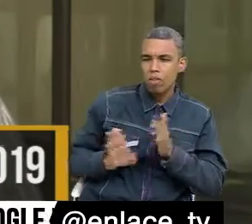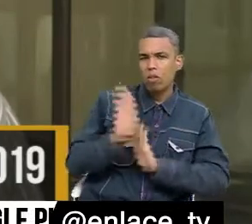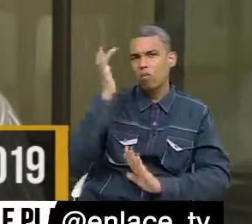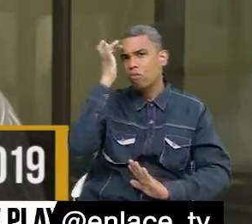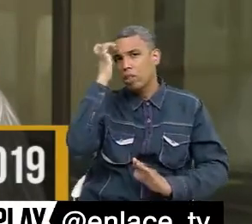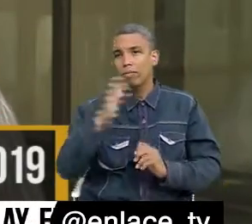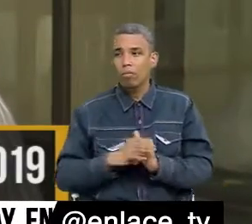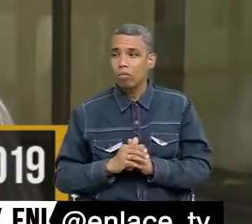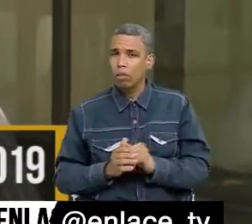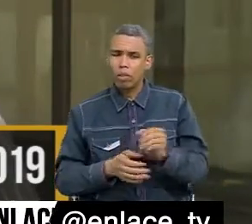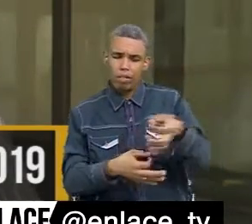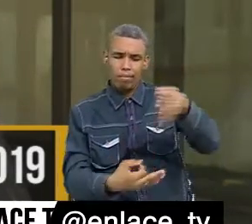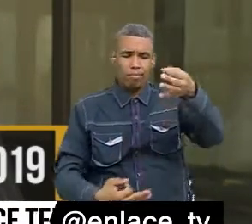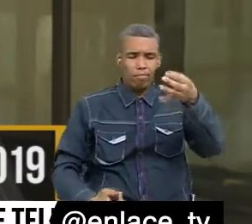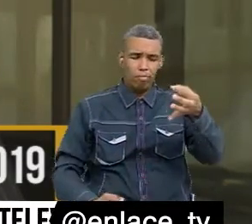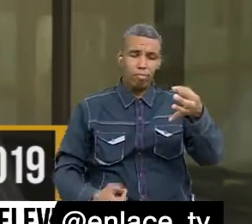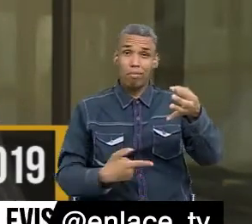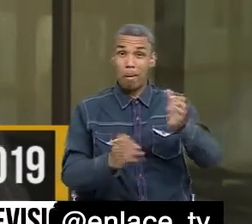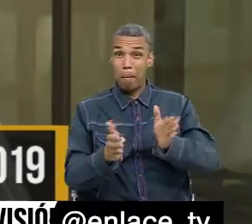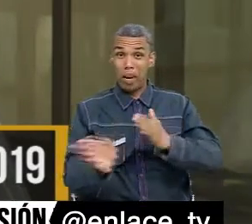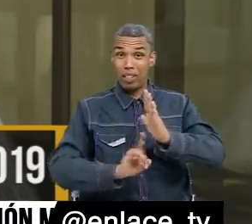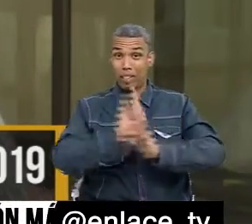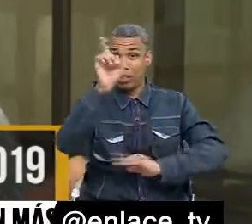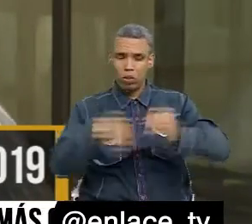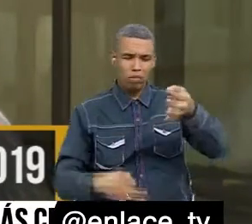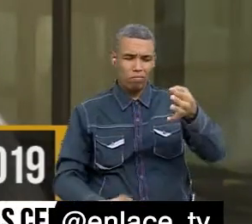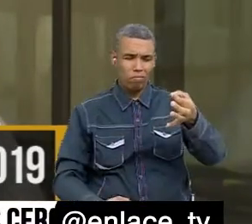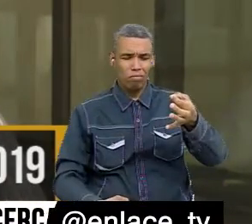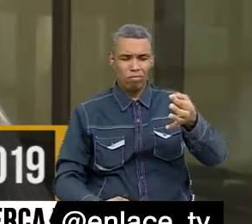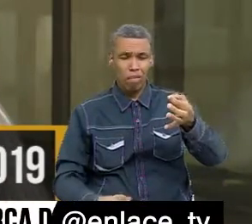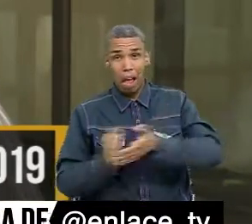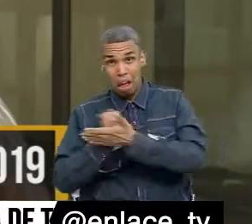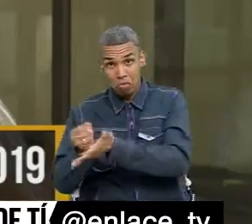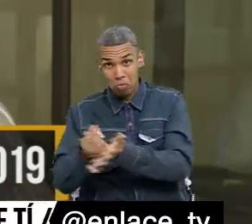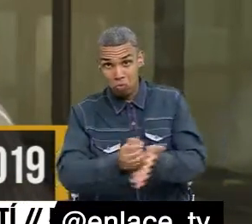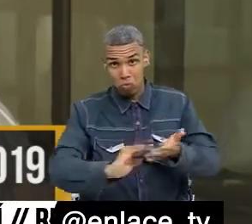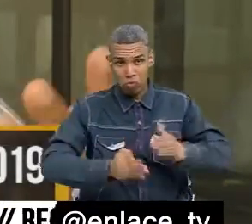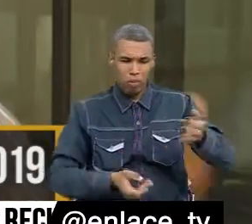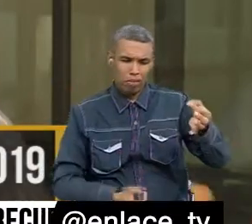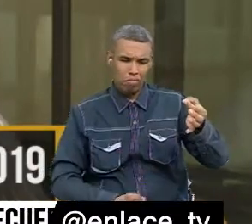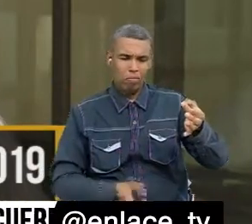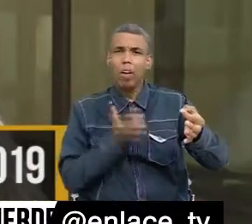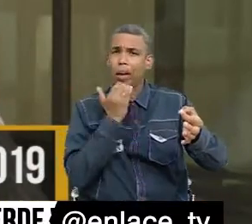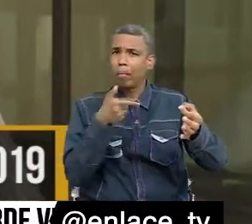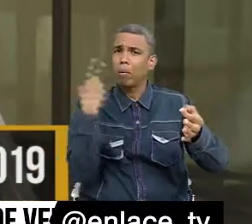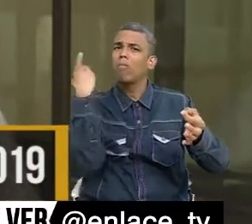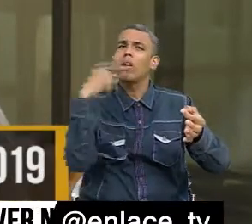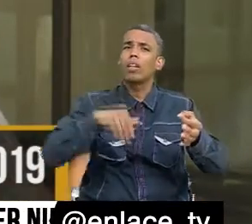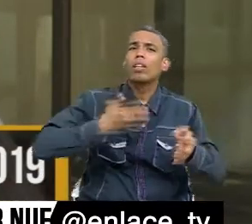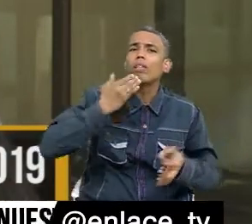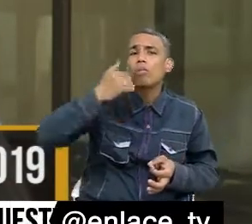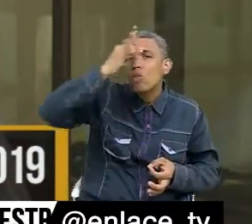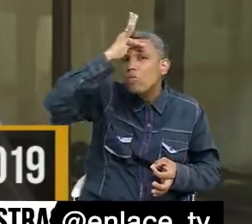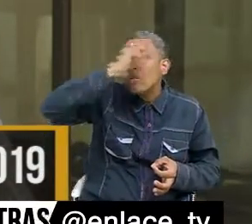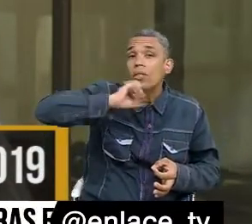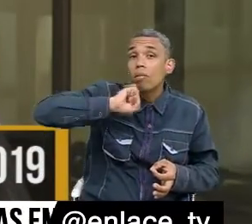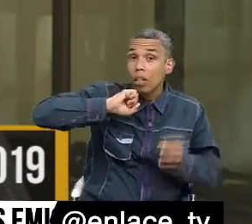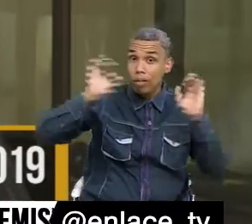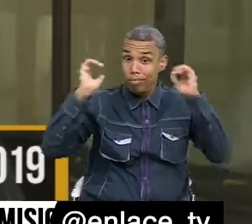problemas más serios que golpea duramente a Santander, pues no tiene una política distinta a la CPS, que es la que